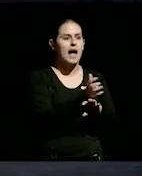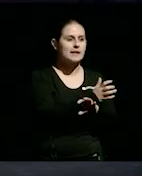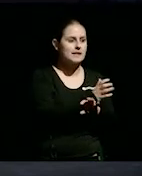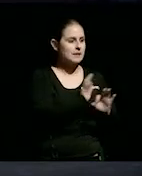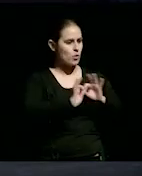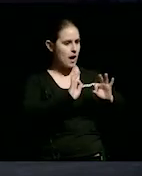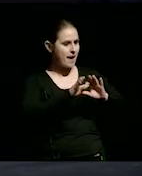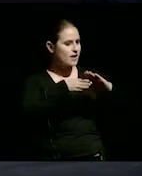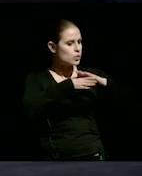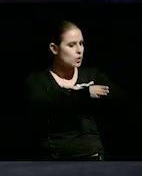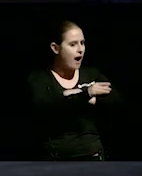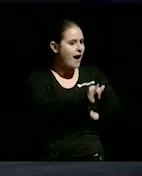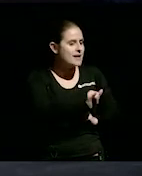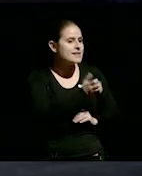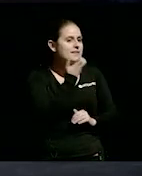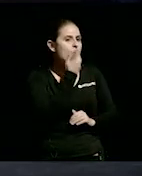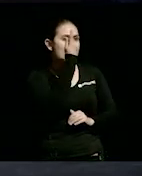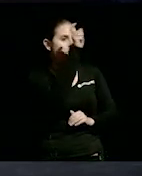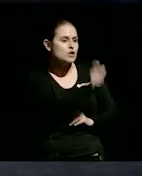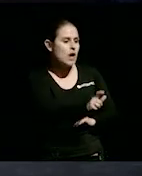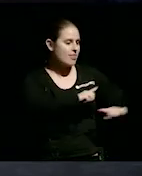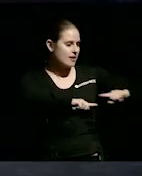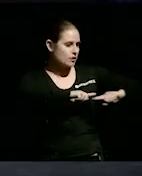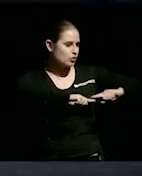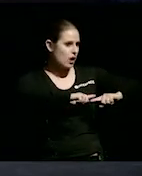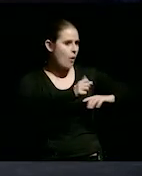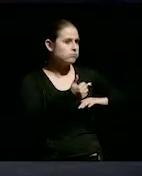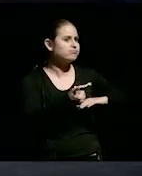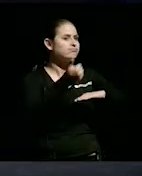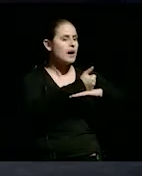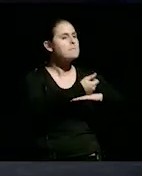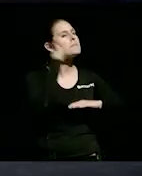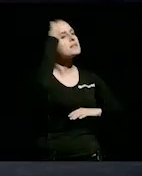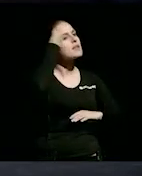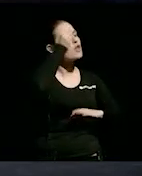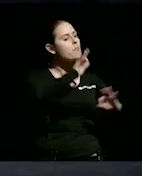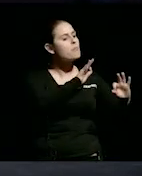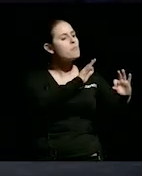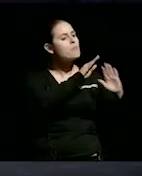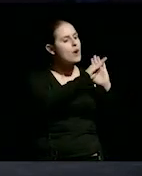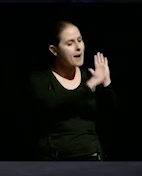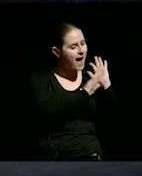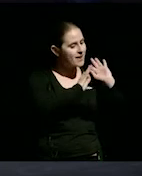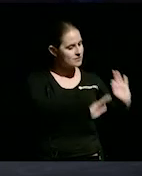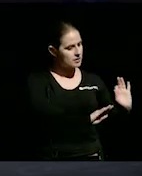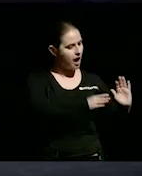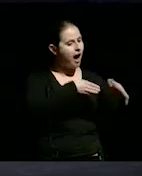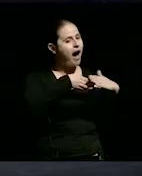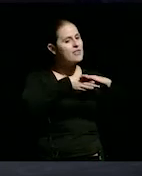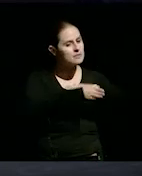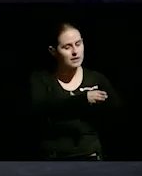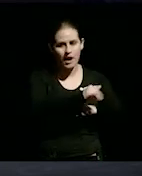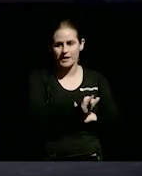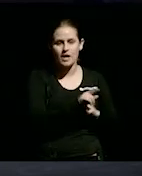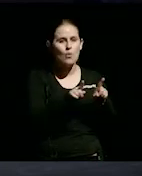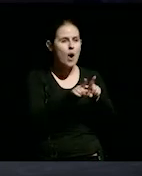persona que ha tomado esa decisión de programar ese tipo de espectáculos. No hay unas directrices claras ni